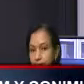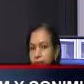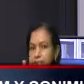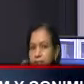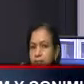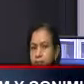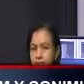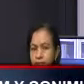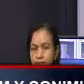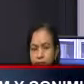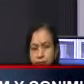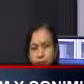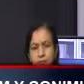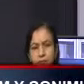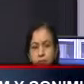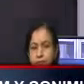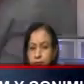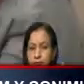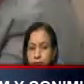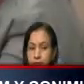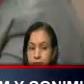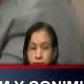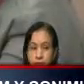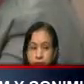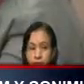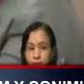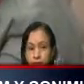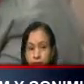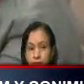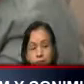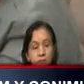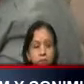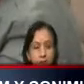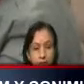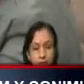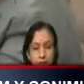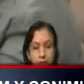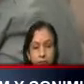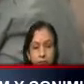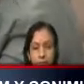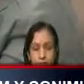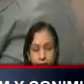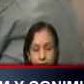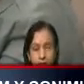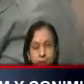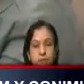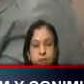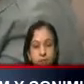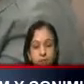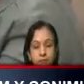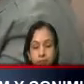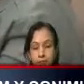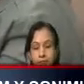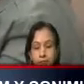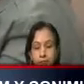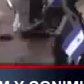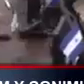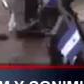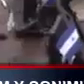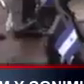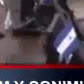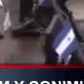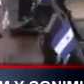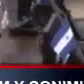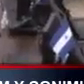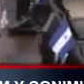84 votos a favor, 0 en contra, 3 abstenciones, 3 presentes. Se aprueba en lo general el decreto presentado.